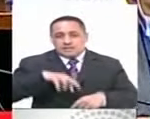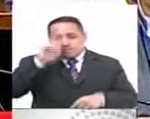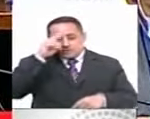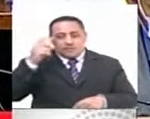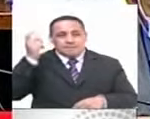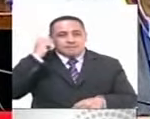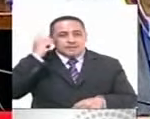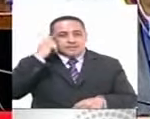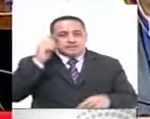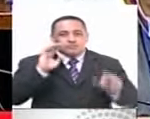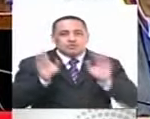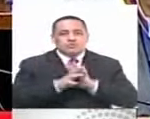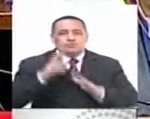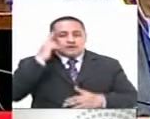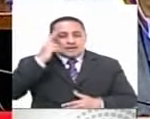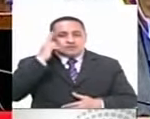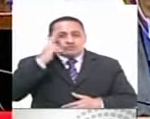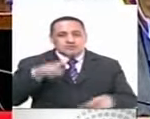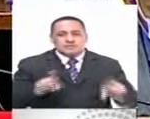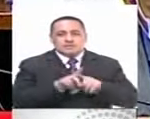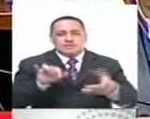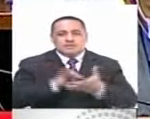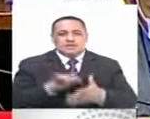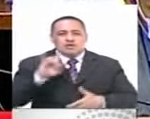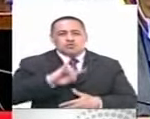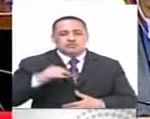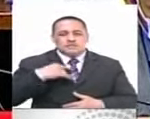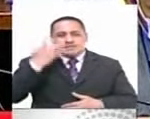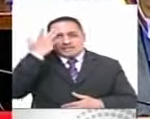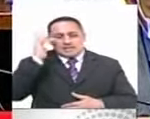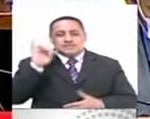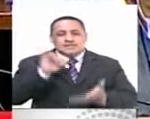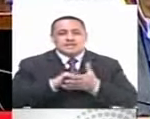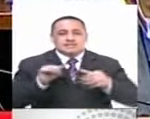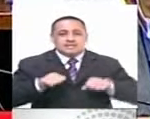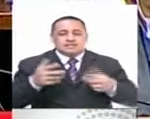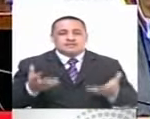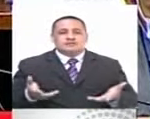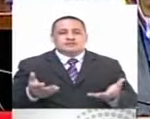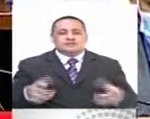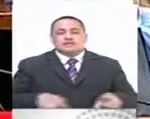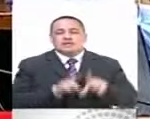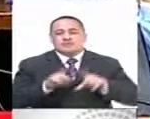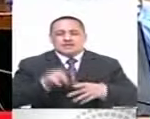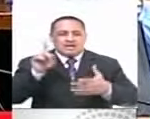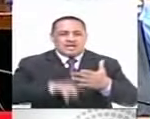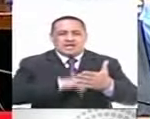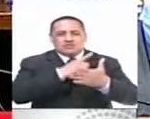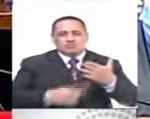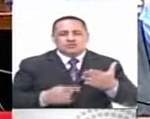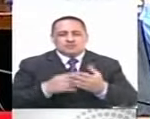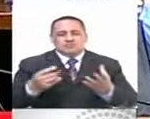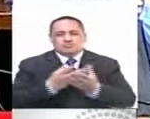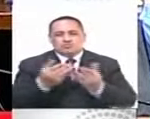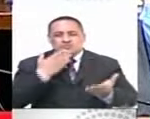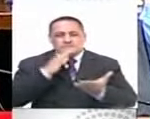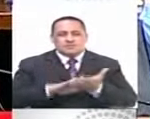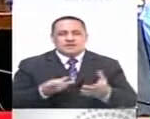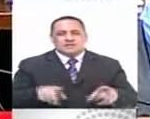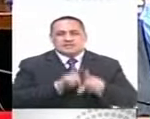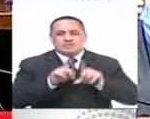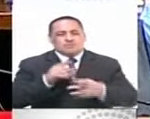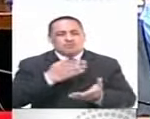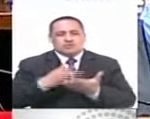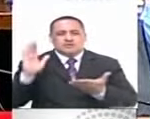piensen, razonen y usen la inteligencia que sí la tienen y quiten la ideología de lado, déjenla al